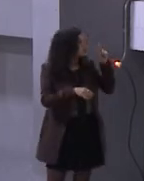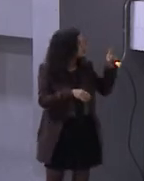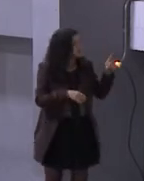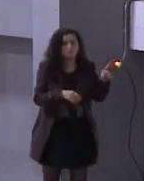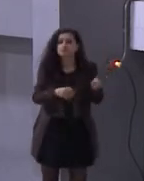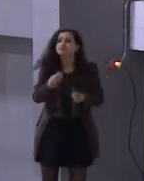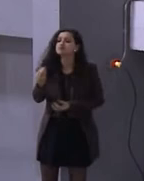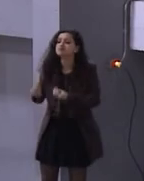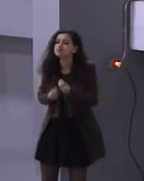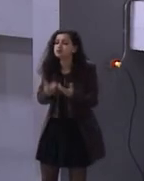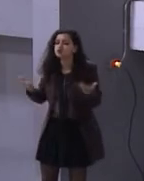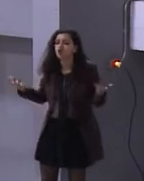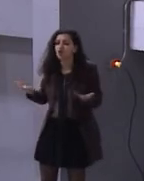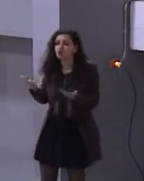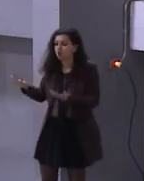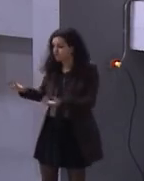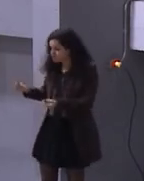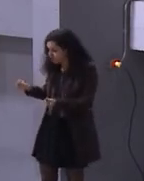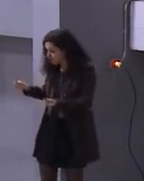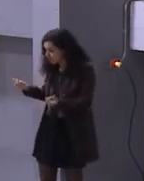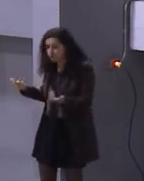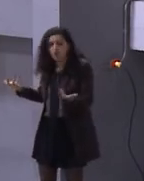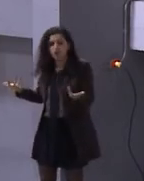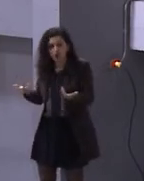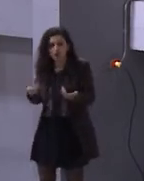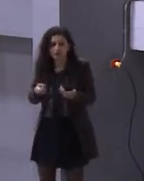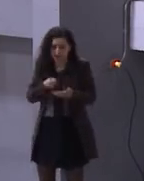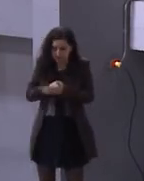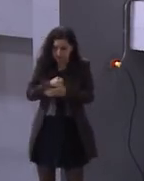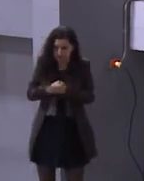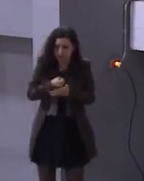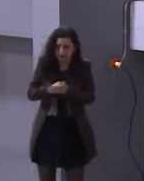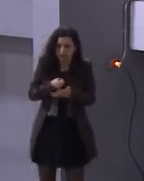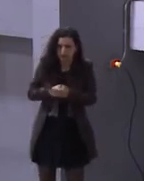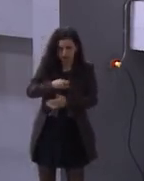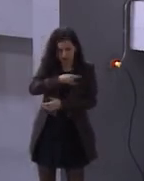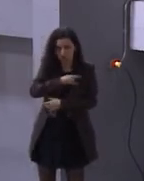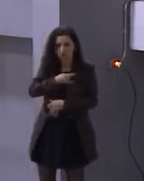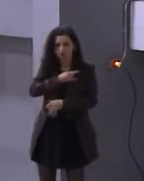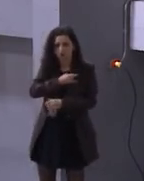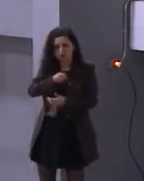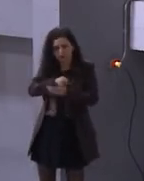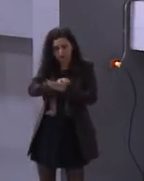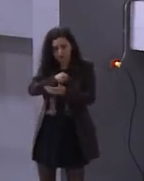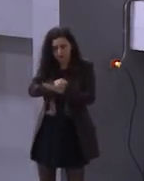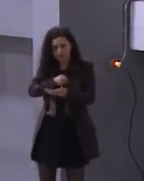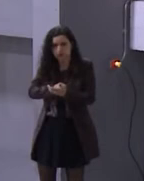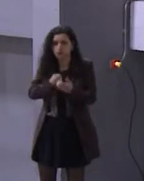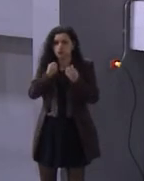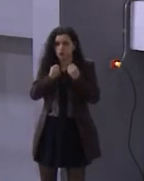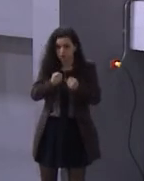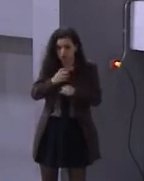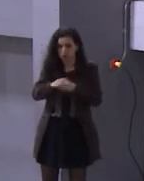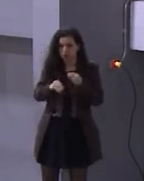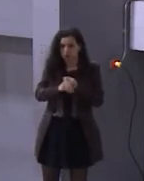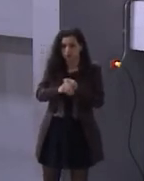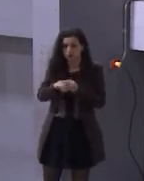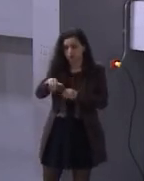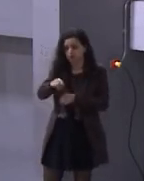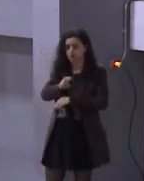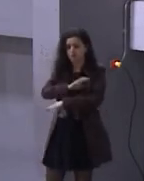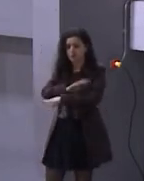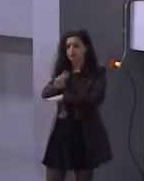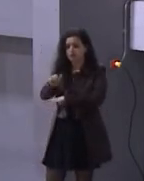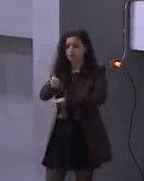dónde sale? ¿Cierto? Pues una gestión que la universidad está haciendo grandísima, y aquí nuestro vicerrector